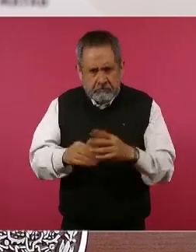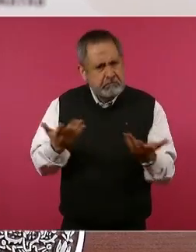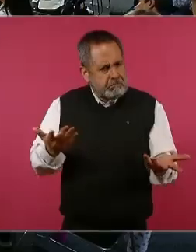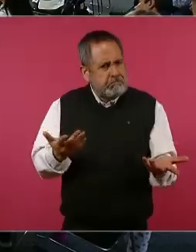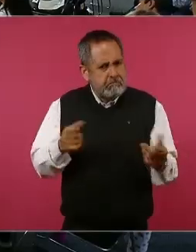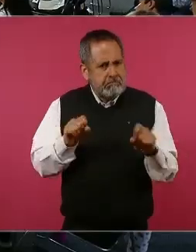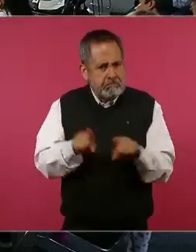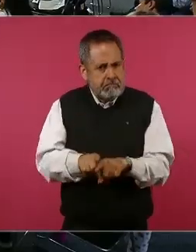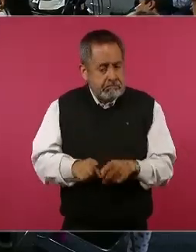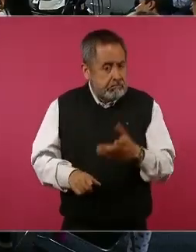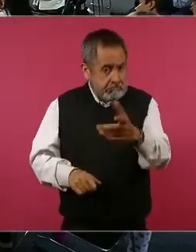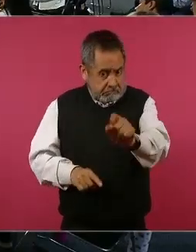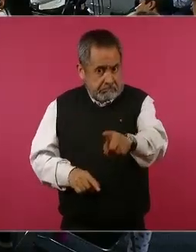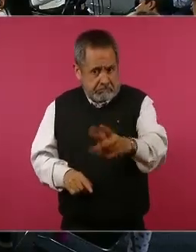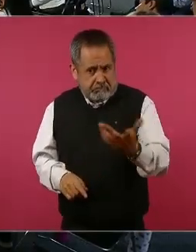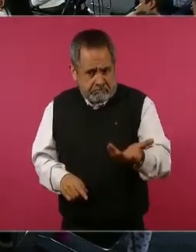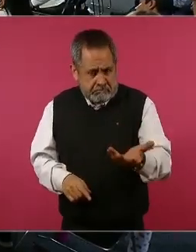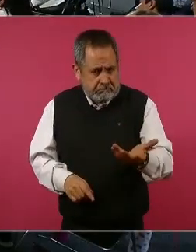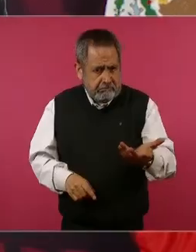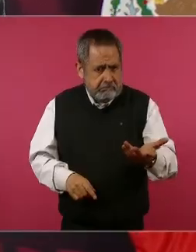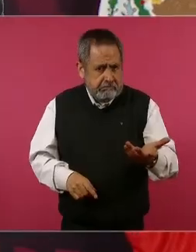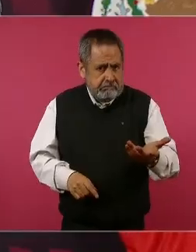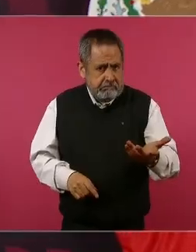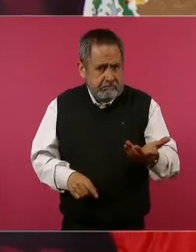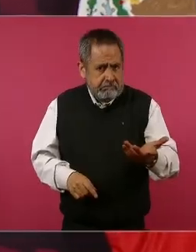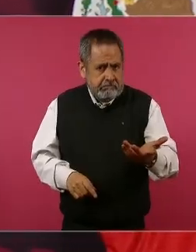propongan eso,